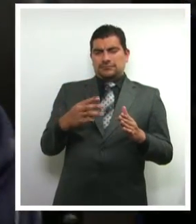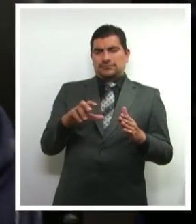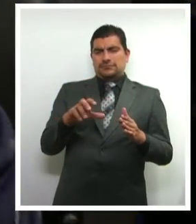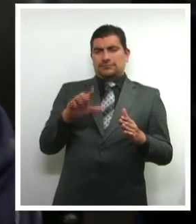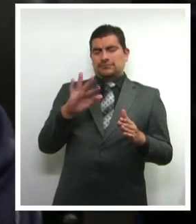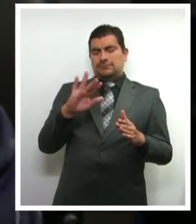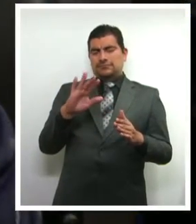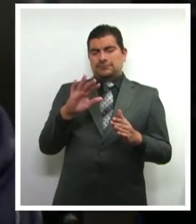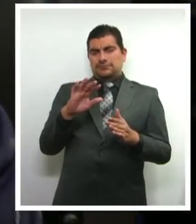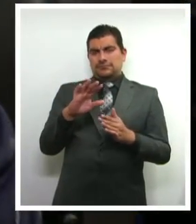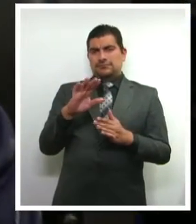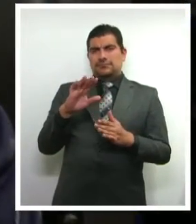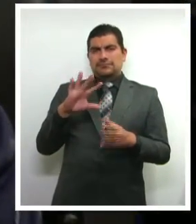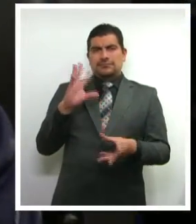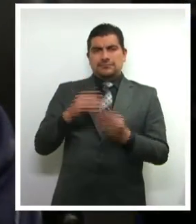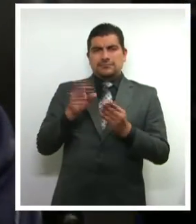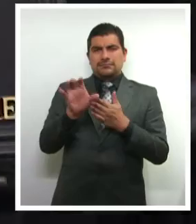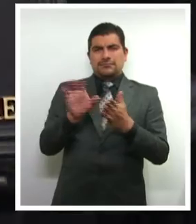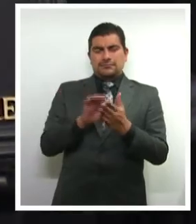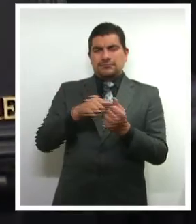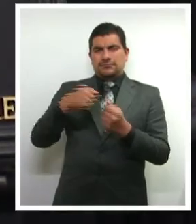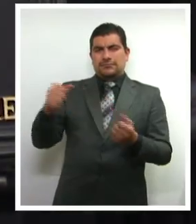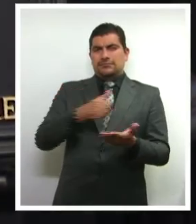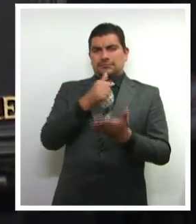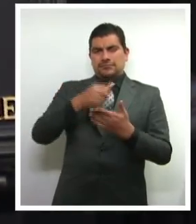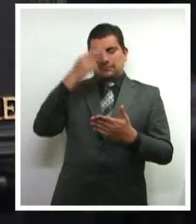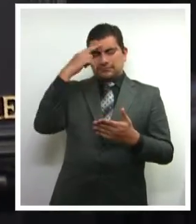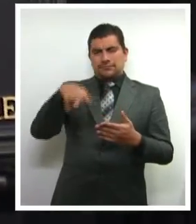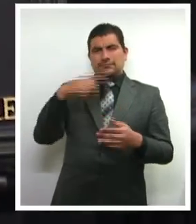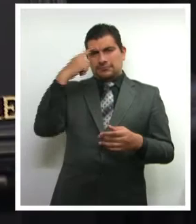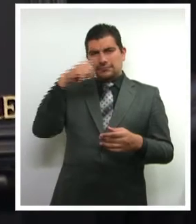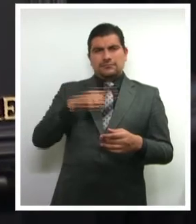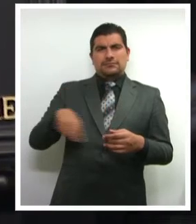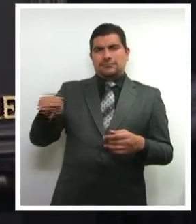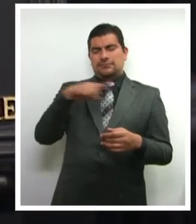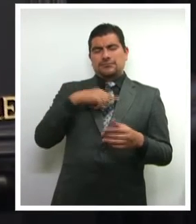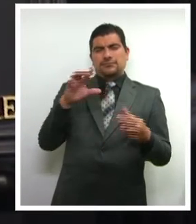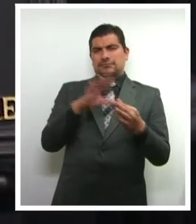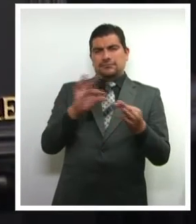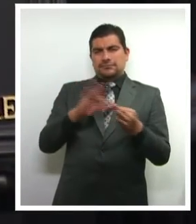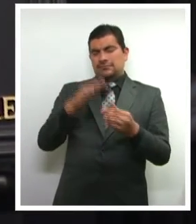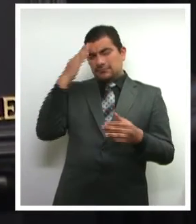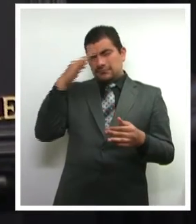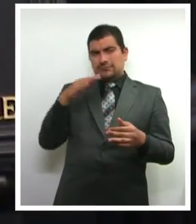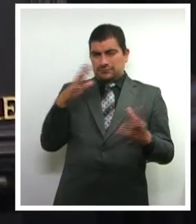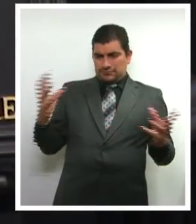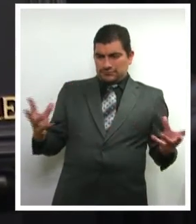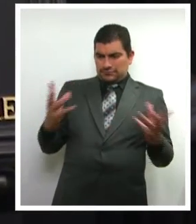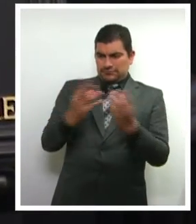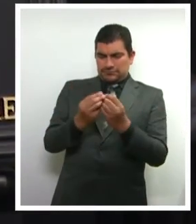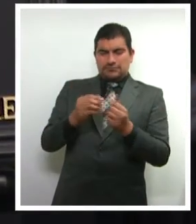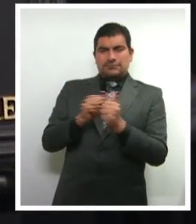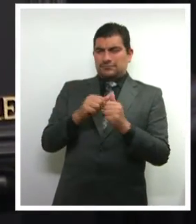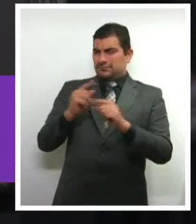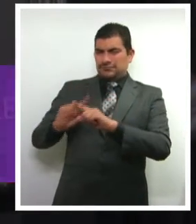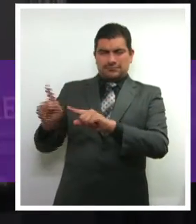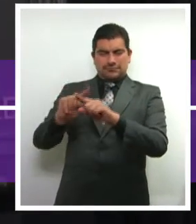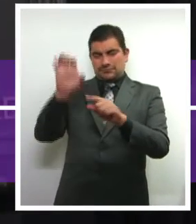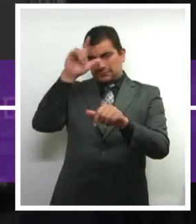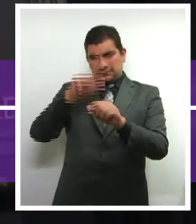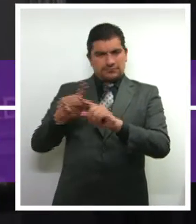Constitución Política de la Ciudad de México para reconocer que la composición